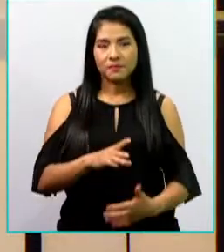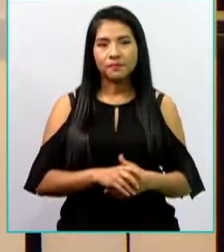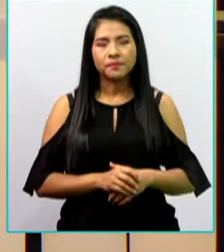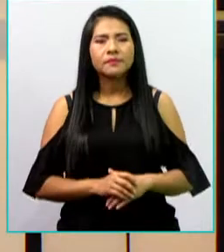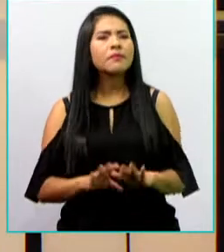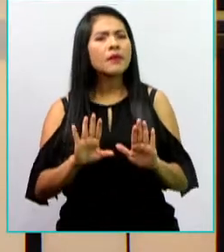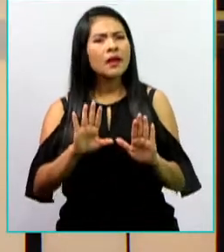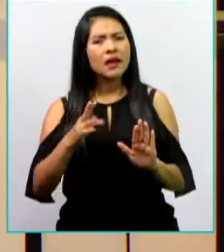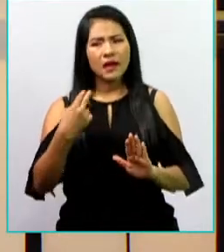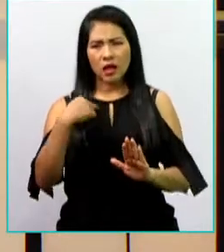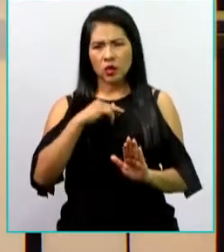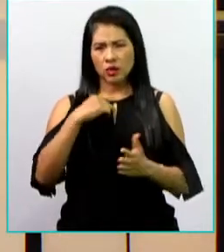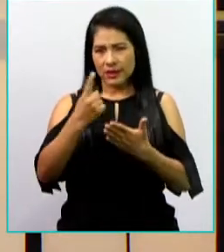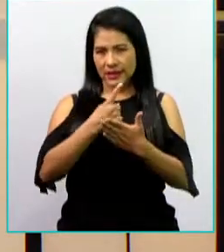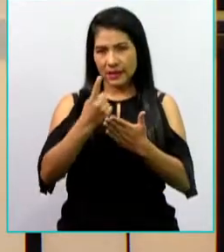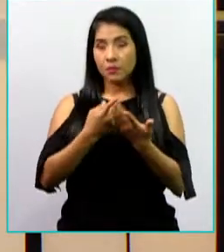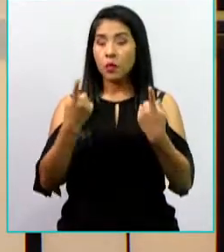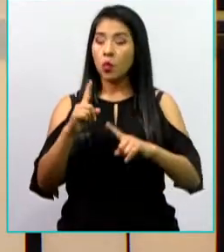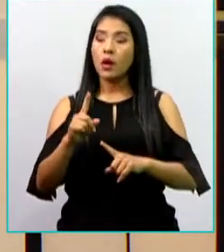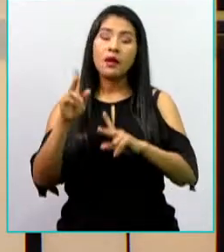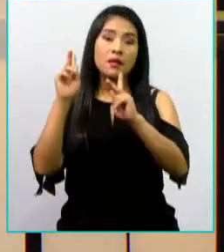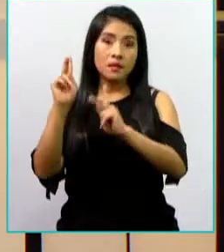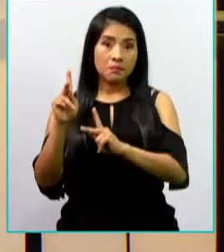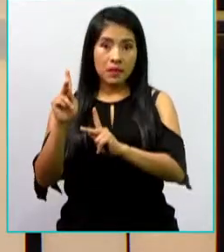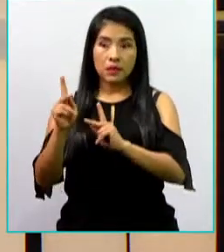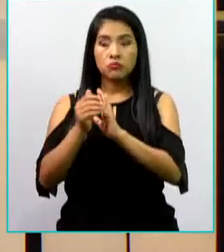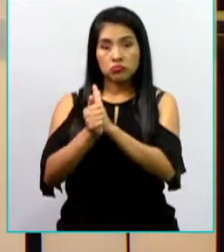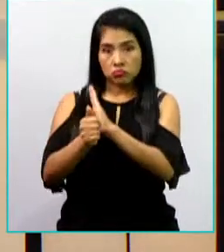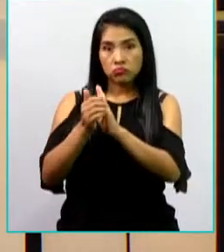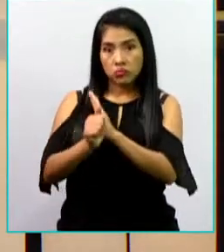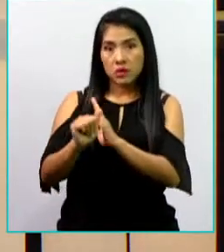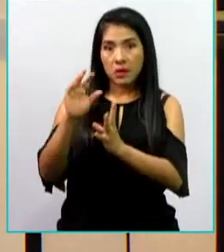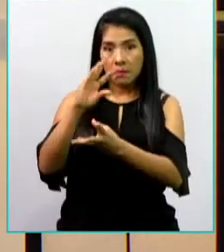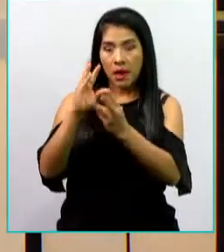Siempre que tenemos una entrevista con una artista plástica, nos gusta que